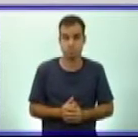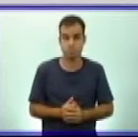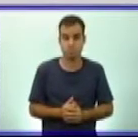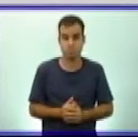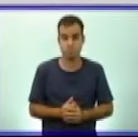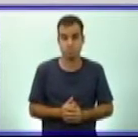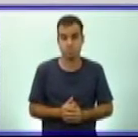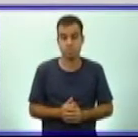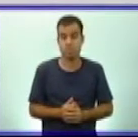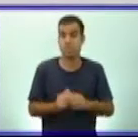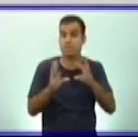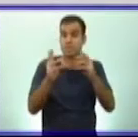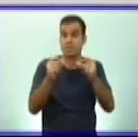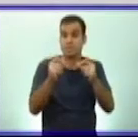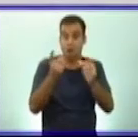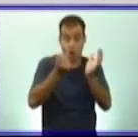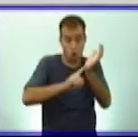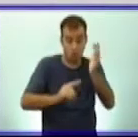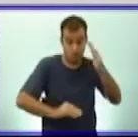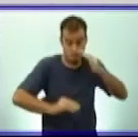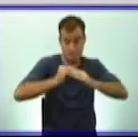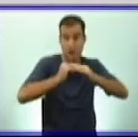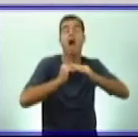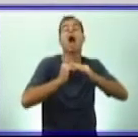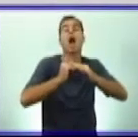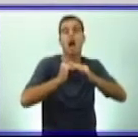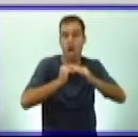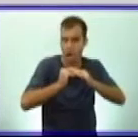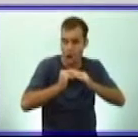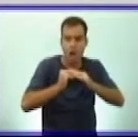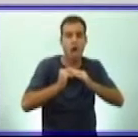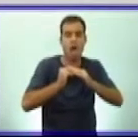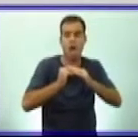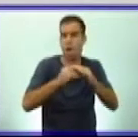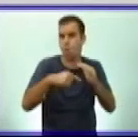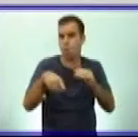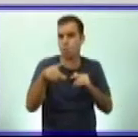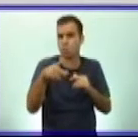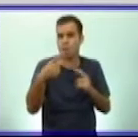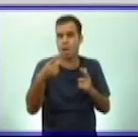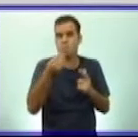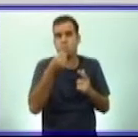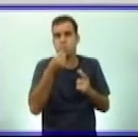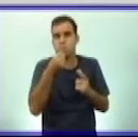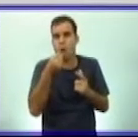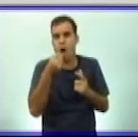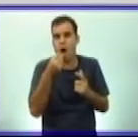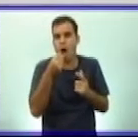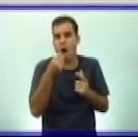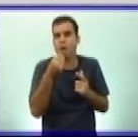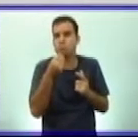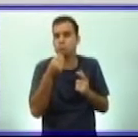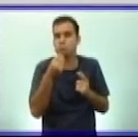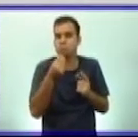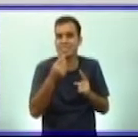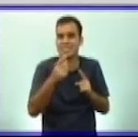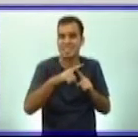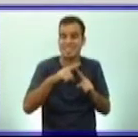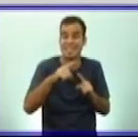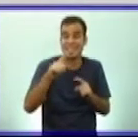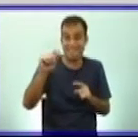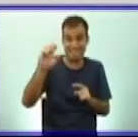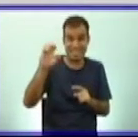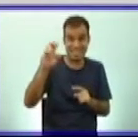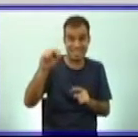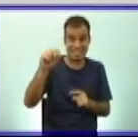lo conoce como parte de la ecuación, pero tiene también elementos de la tensión instantánea, entonces